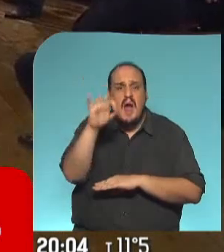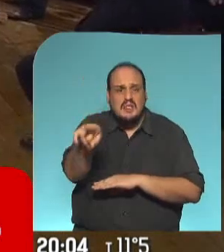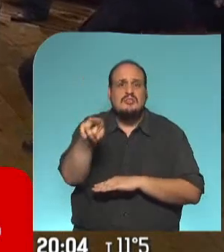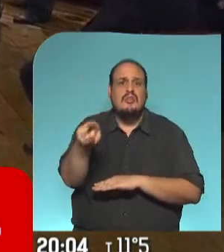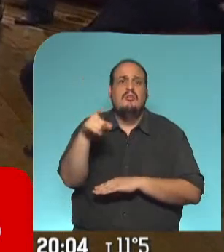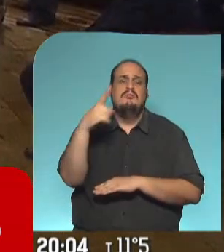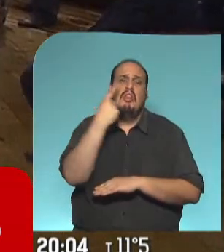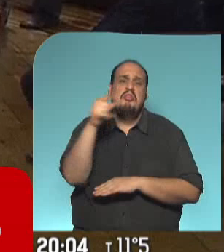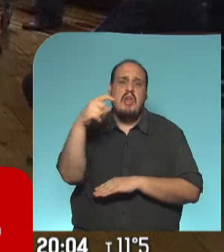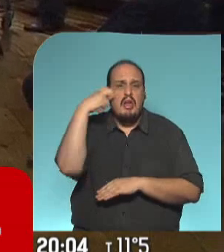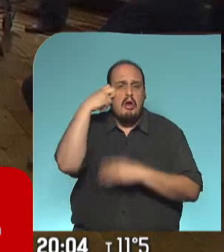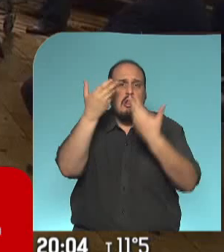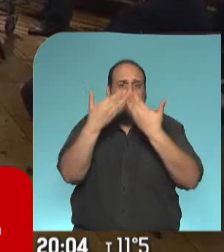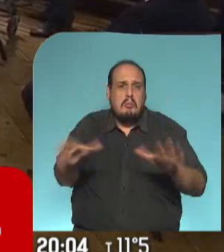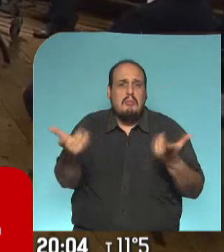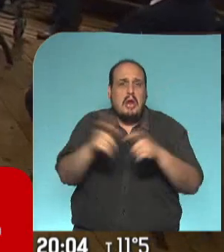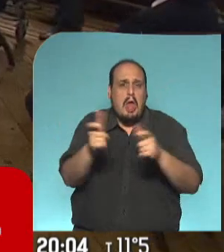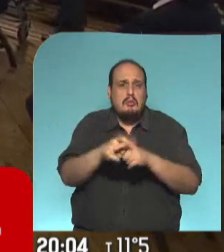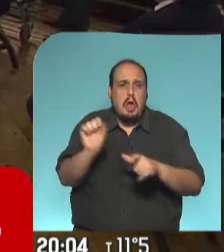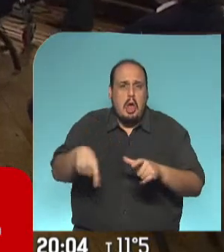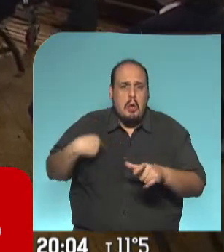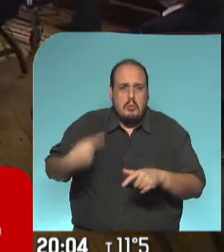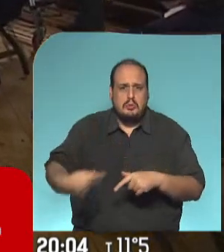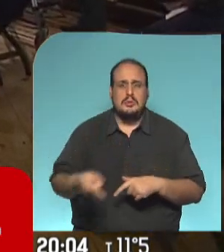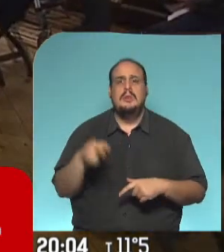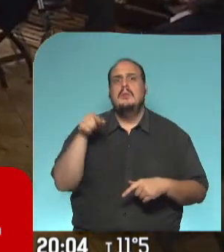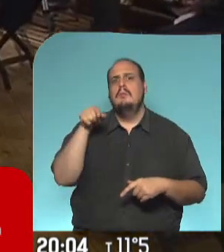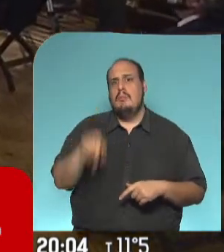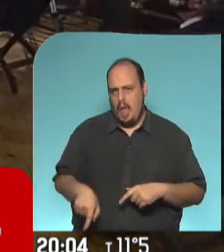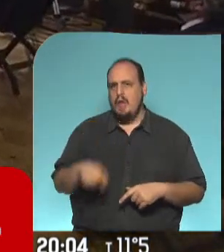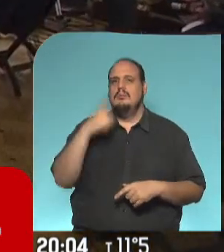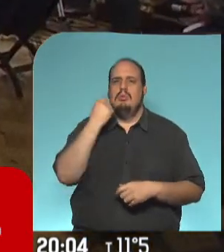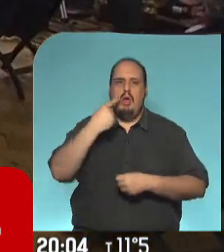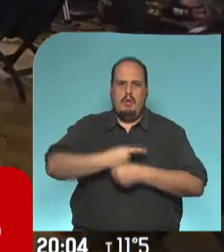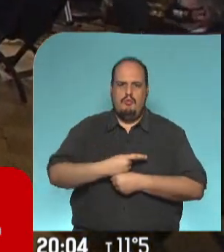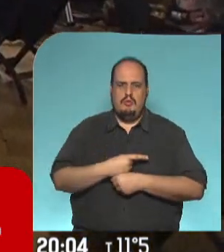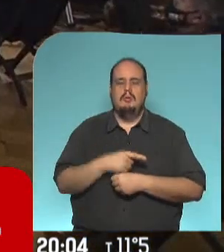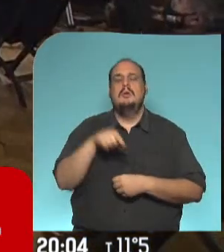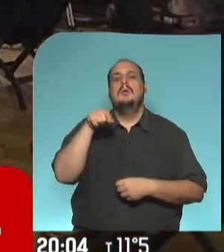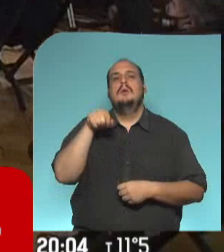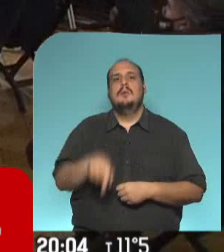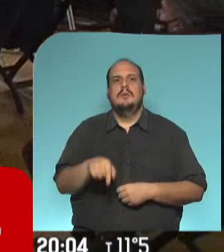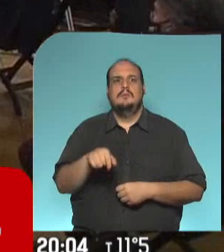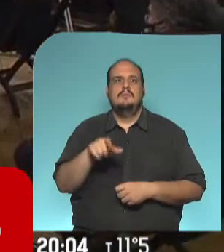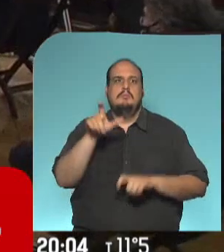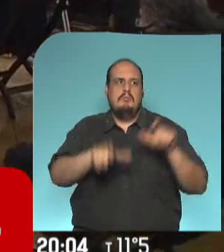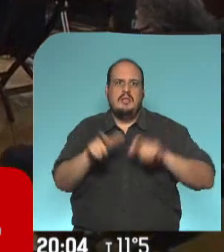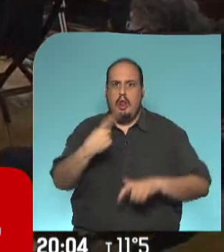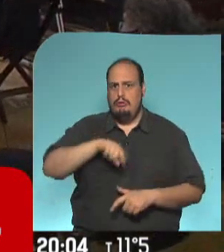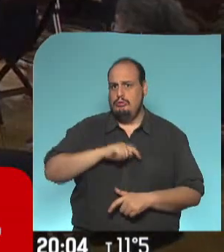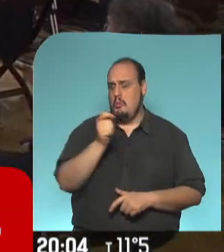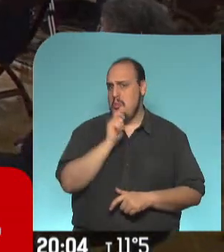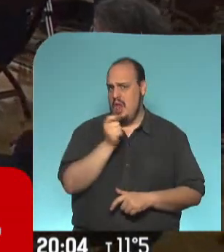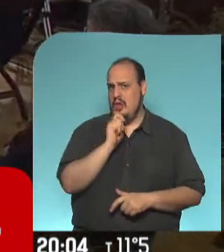así fue. Una reforma judicial que nos lleva a todos nosotros, los que ejercemos una tarea periodística, una